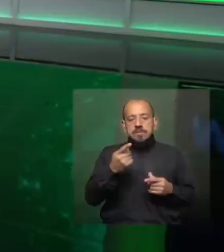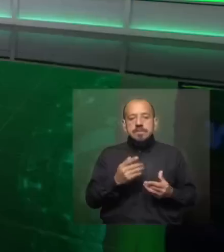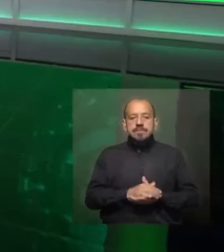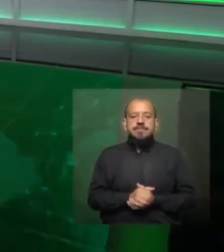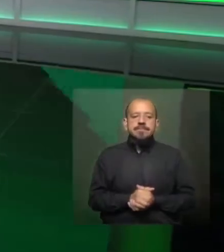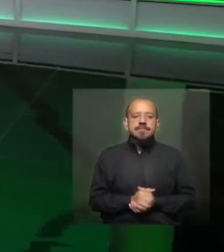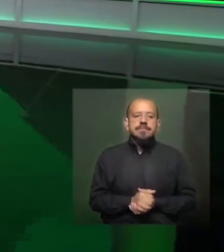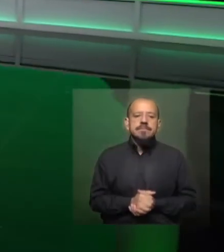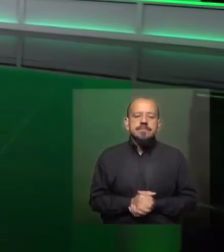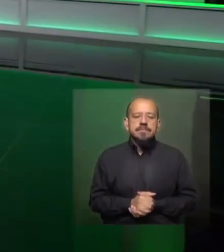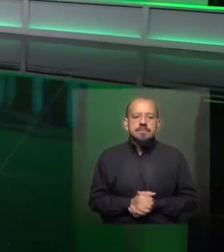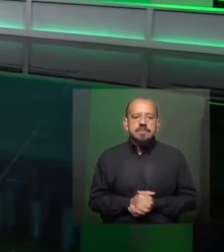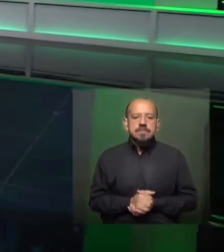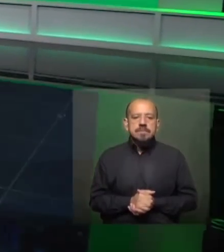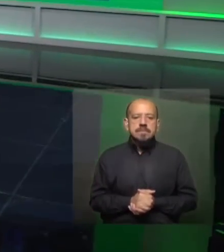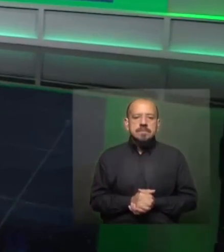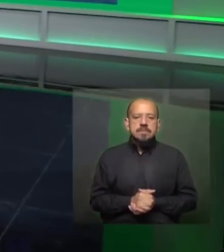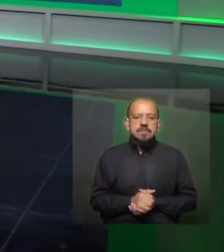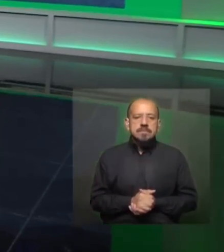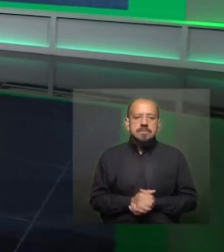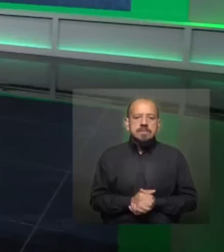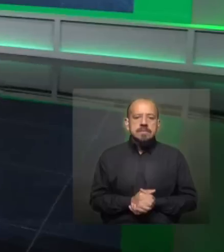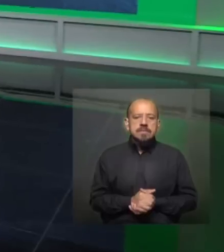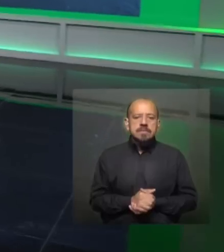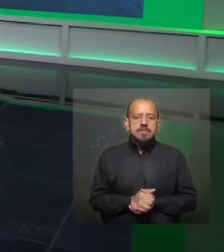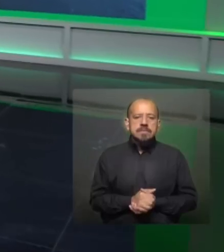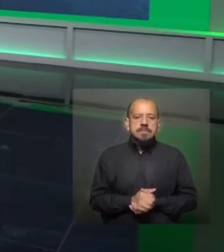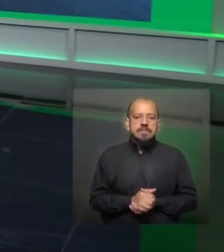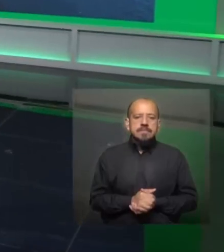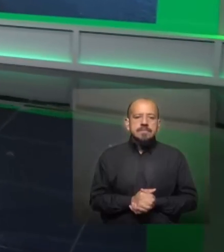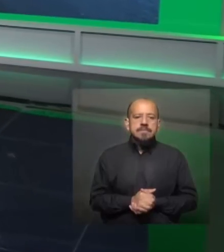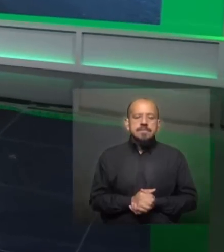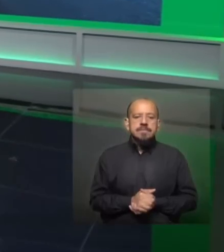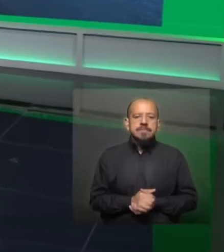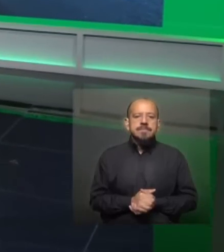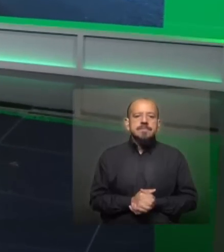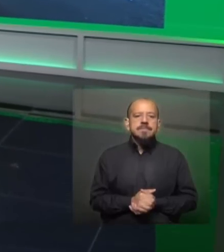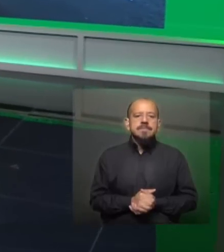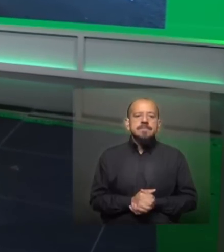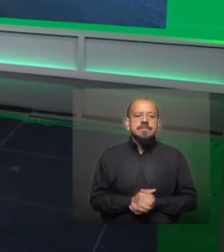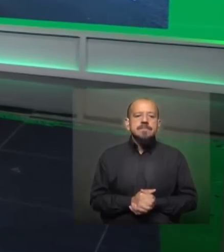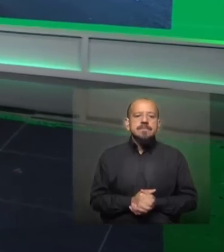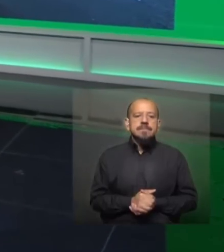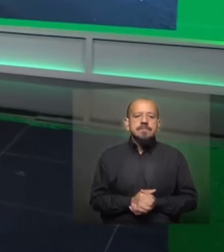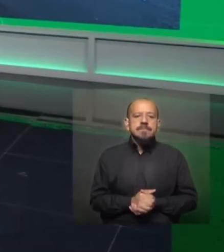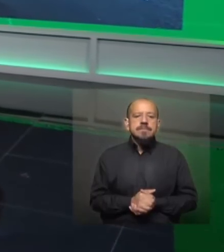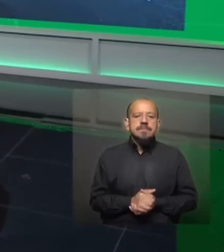a Martín Duarte que está justamente cerca de esa movilización Cómo te va Martín